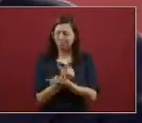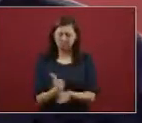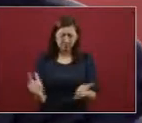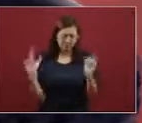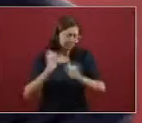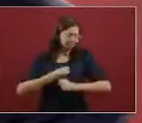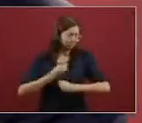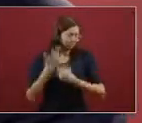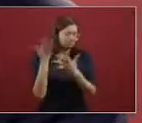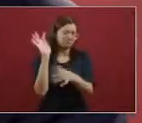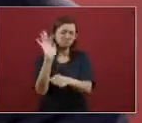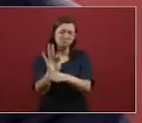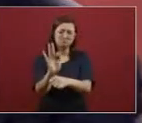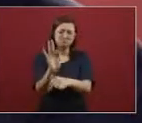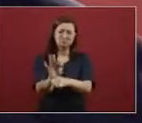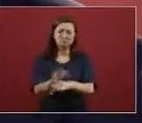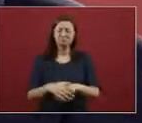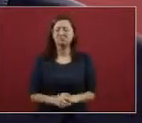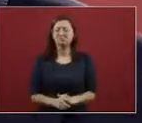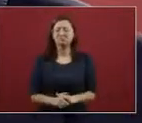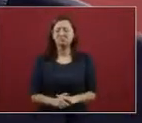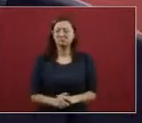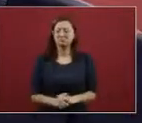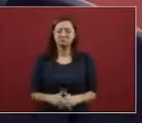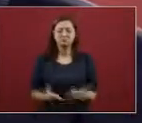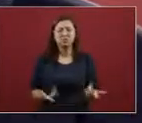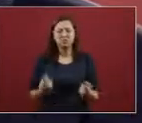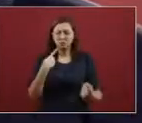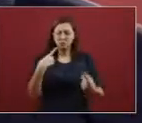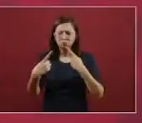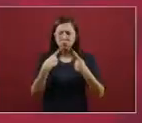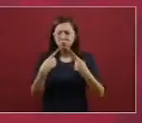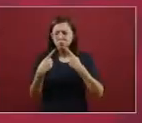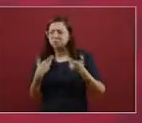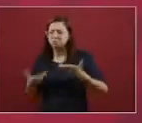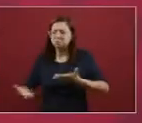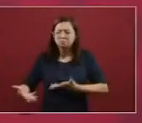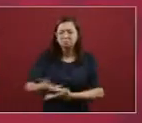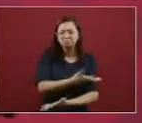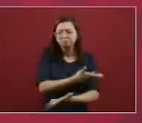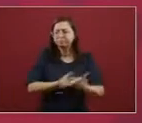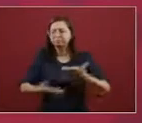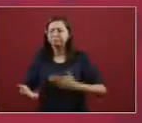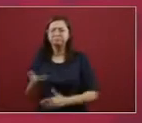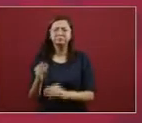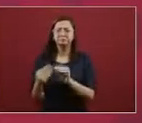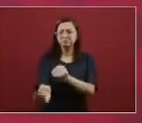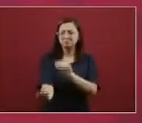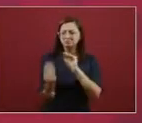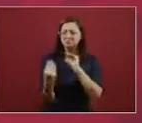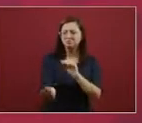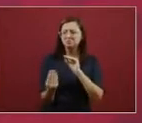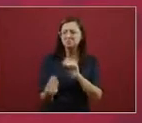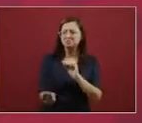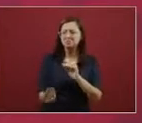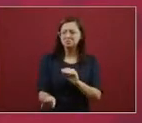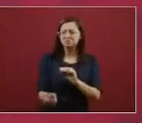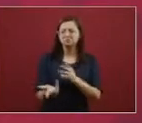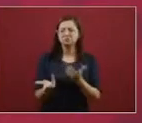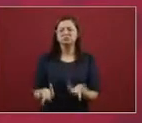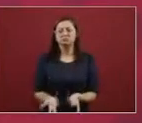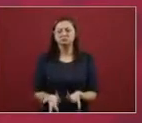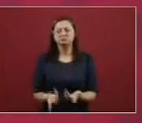este diálogo circular debate y